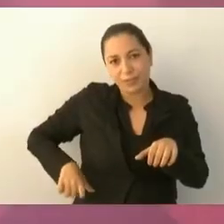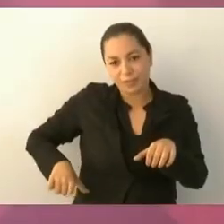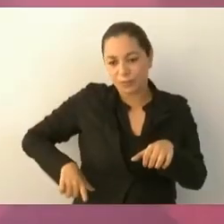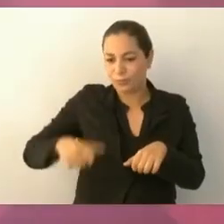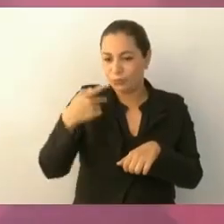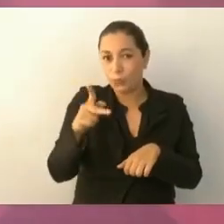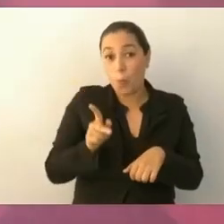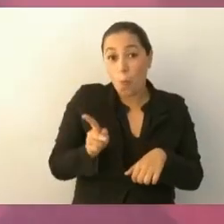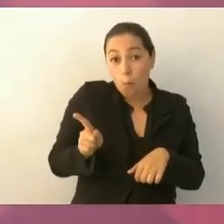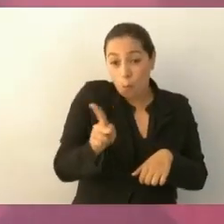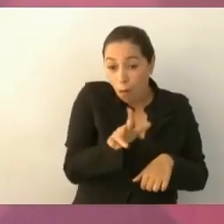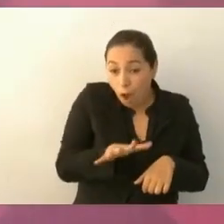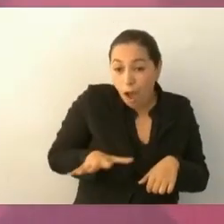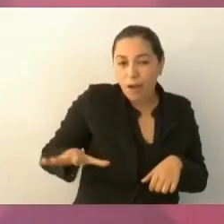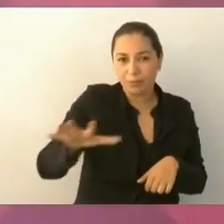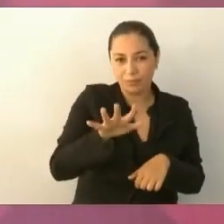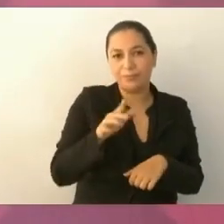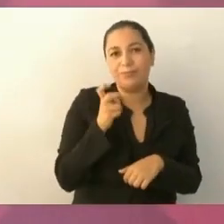Antes